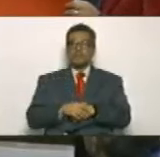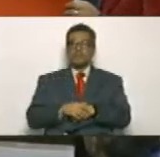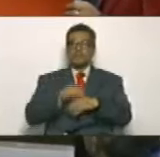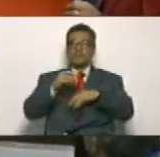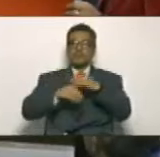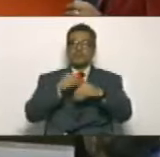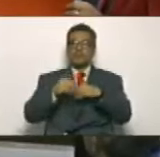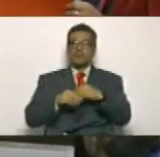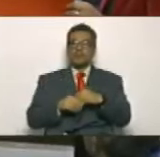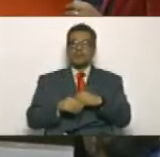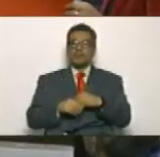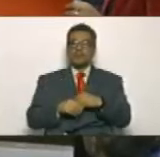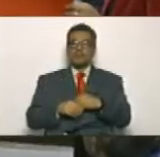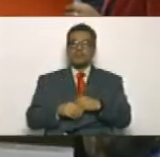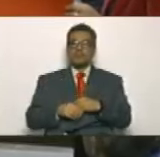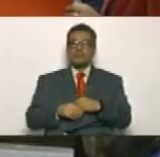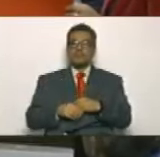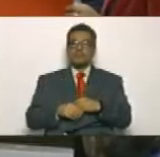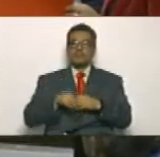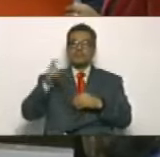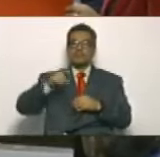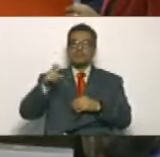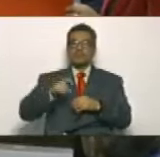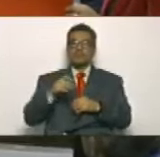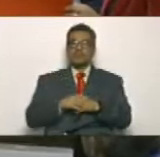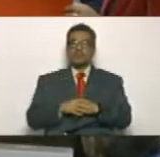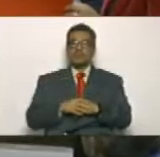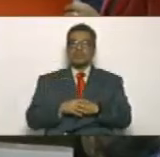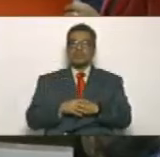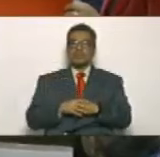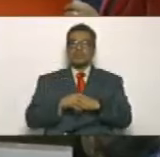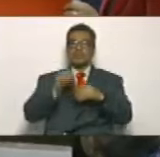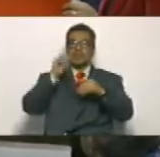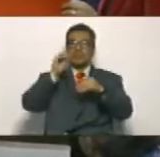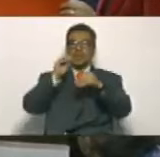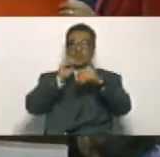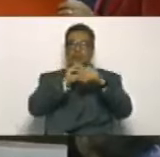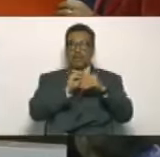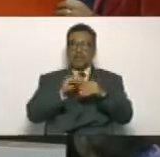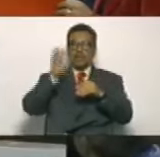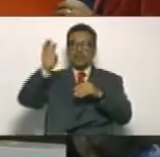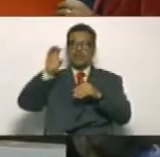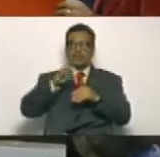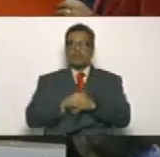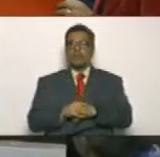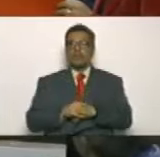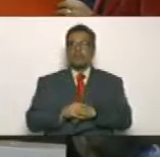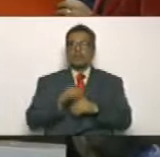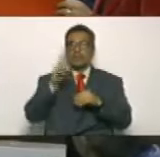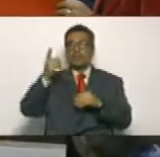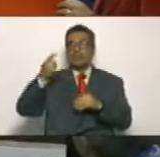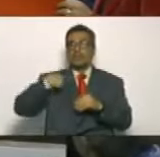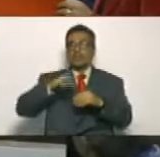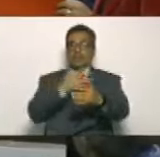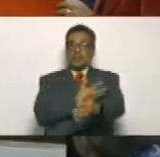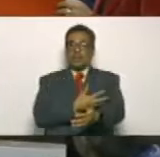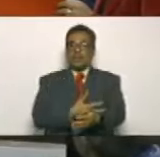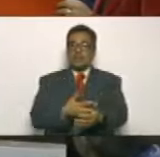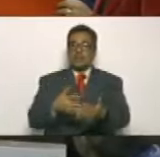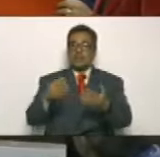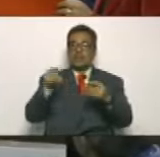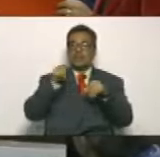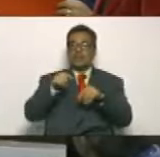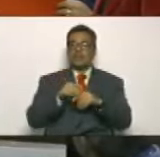planteamos la necesidad de convocar al país que todavía tiene sangre en las